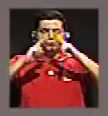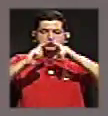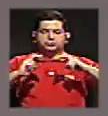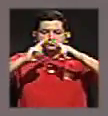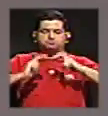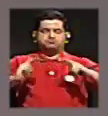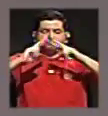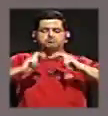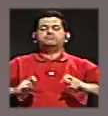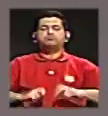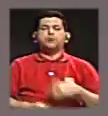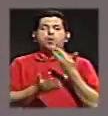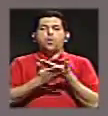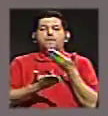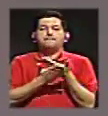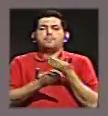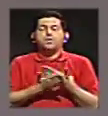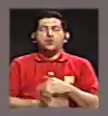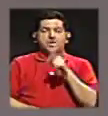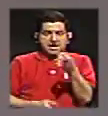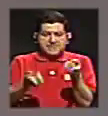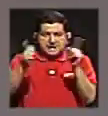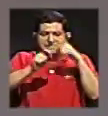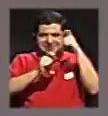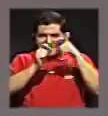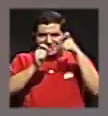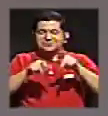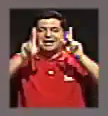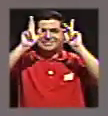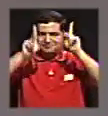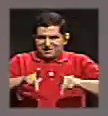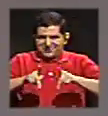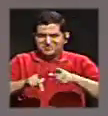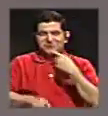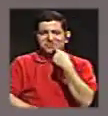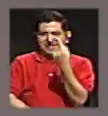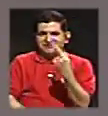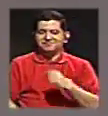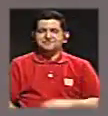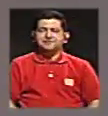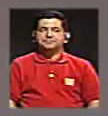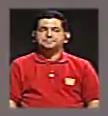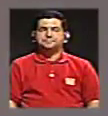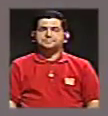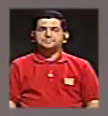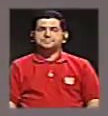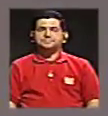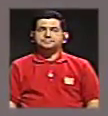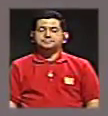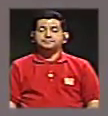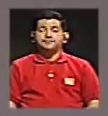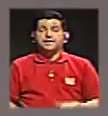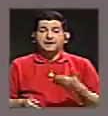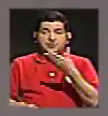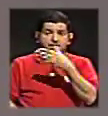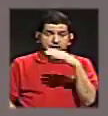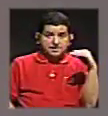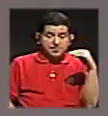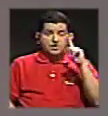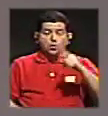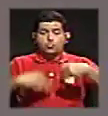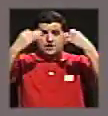análisis para eh verificar que fuera exactamente la persona que que decía ser y se emitía una una